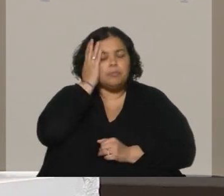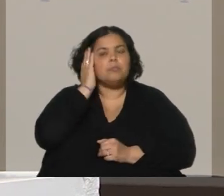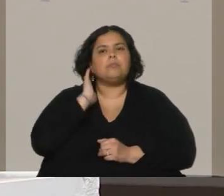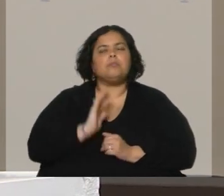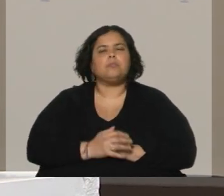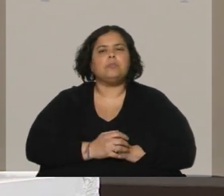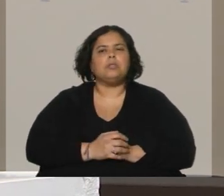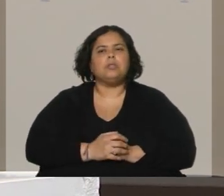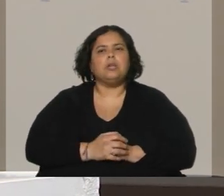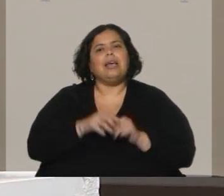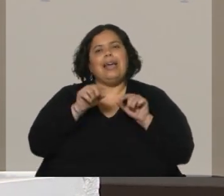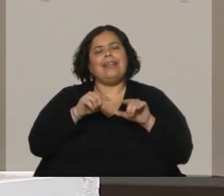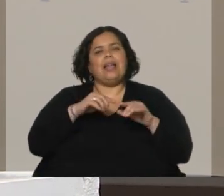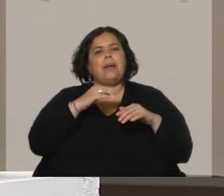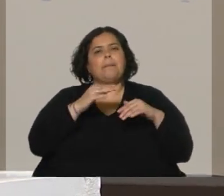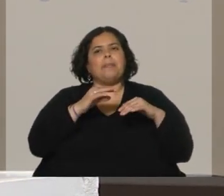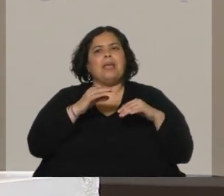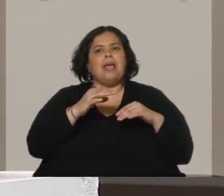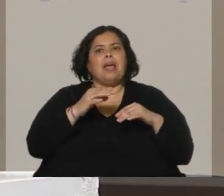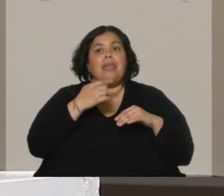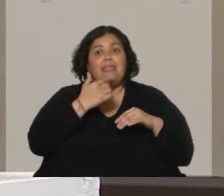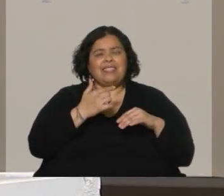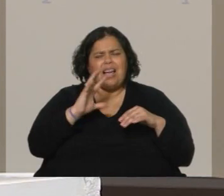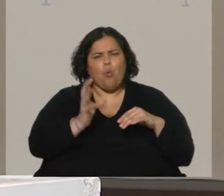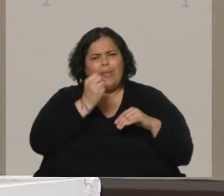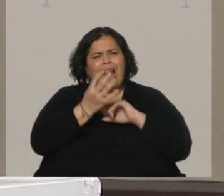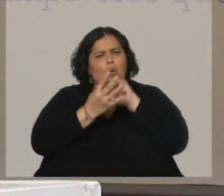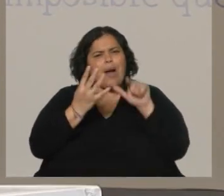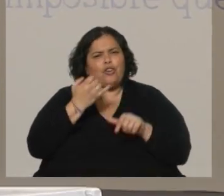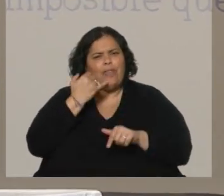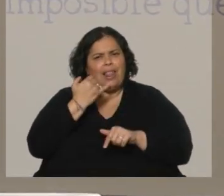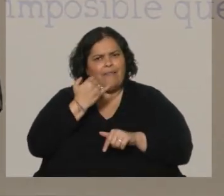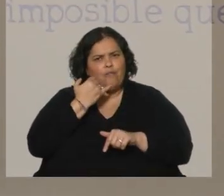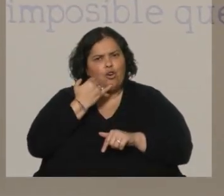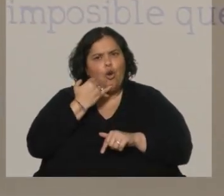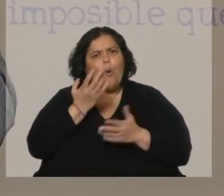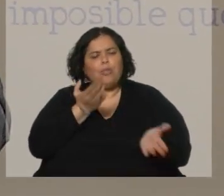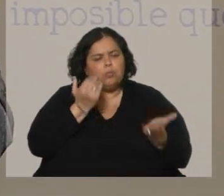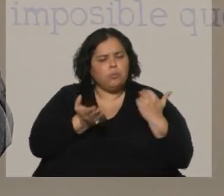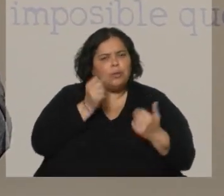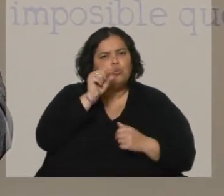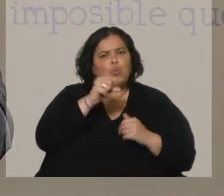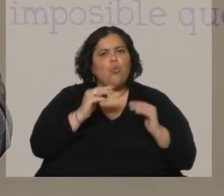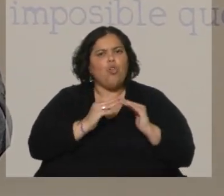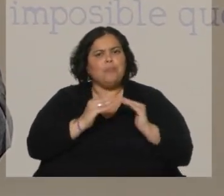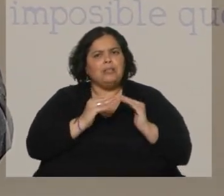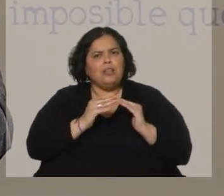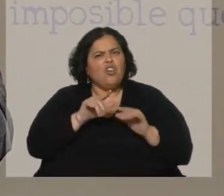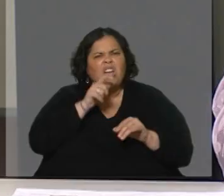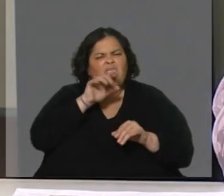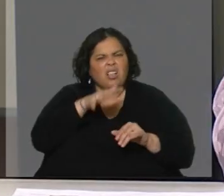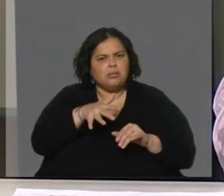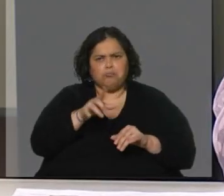precisamente que pereza del contenido de cuatro teléfonos celulares incautados hasta llegar un allanamiento realizado su domicilio como parte de las pruebas Qué significa